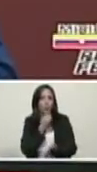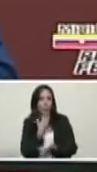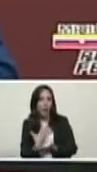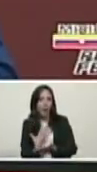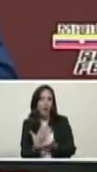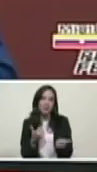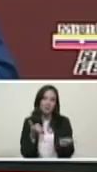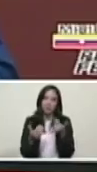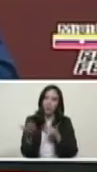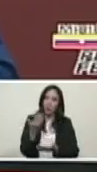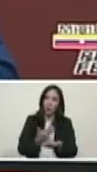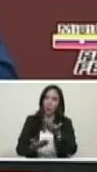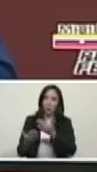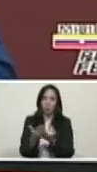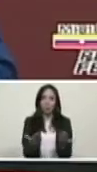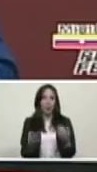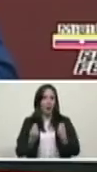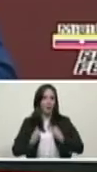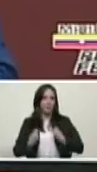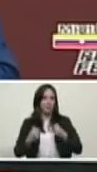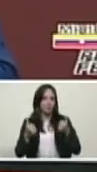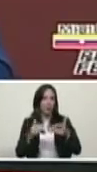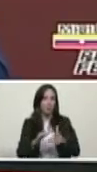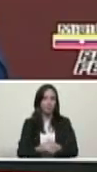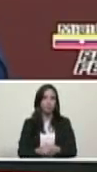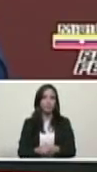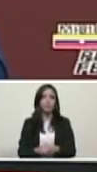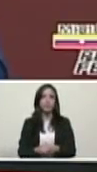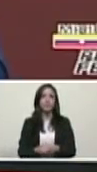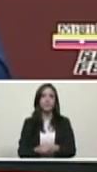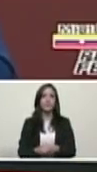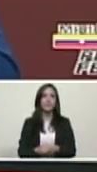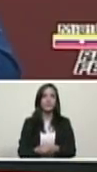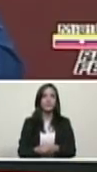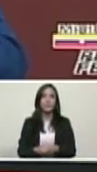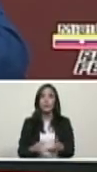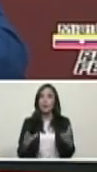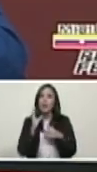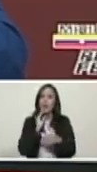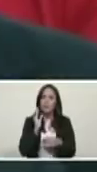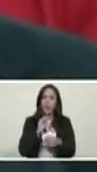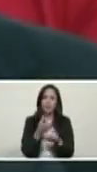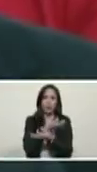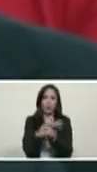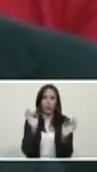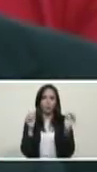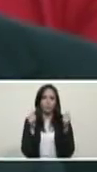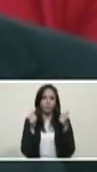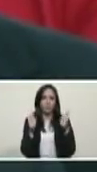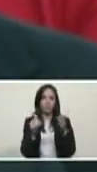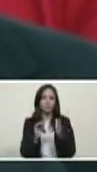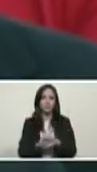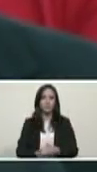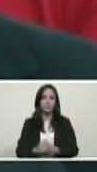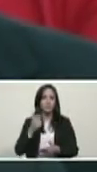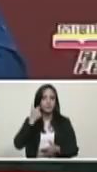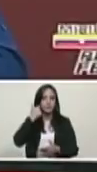donde se practique el vivir viviendo y esa experiencia ha sido absolutamente exitosa